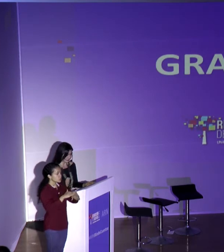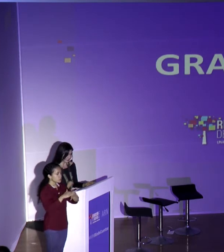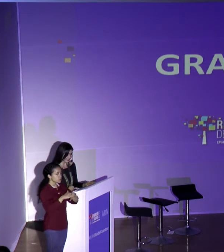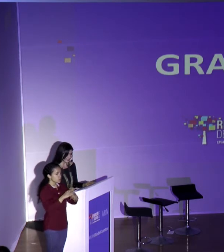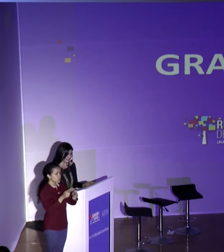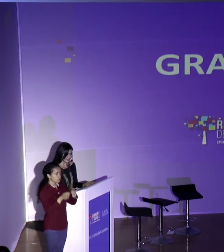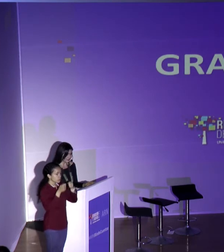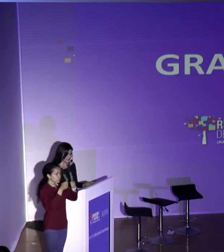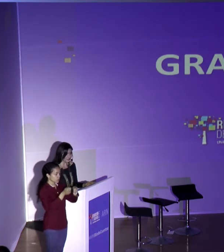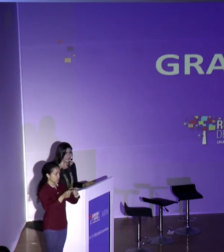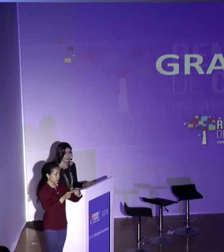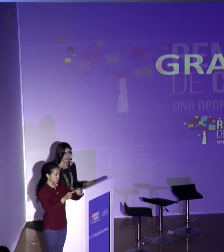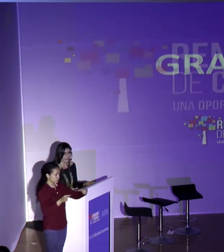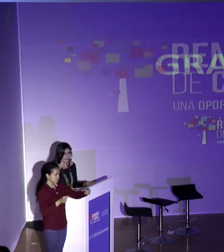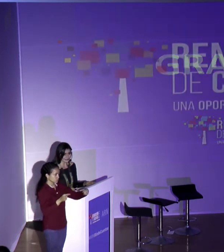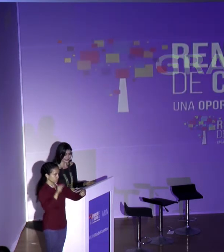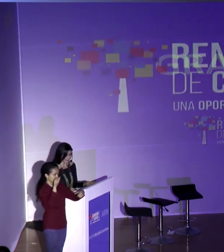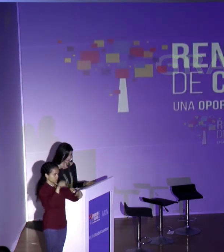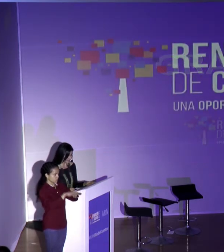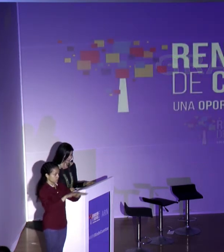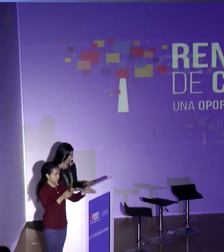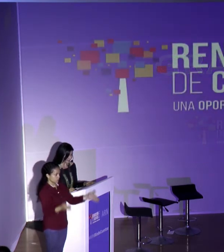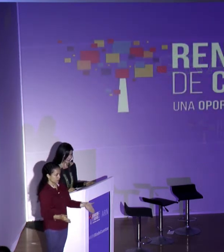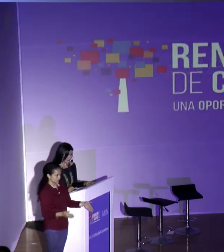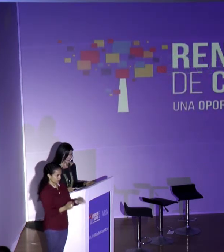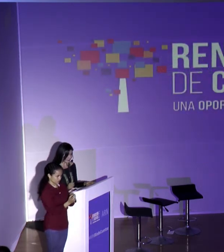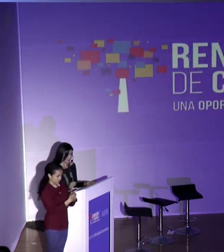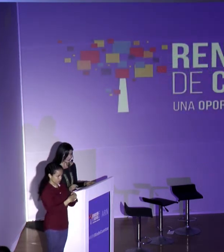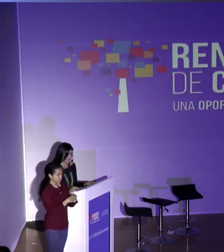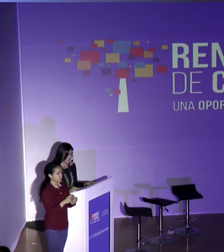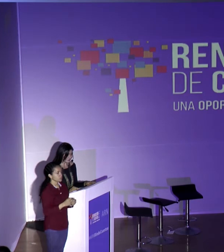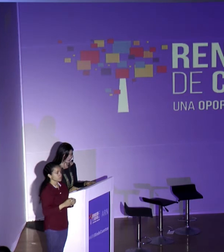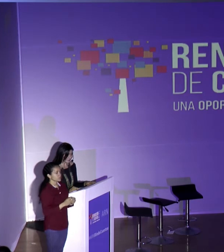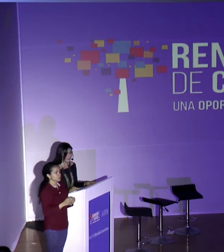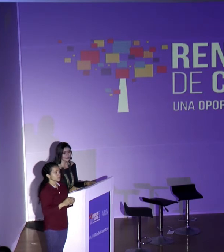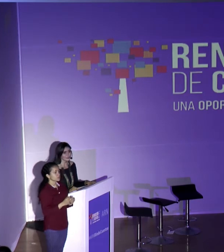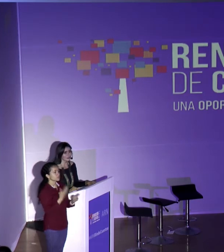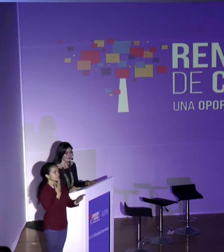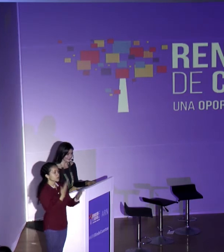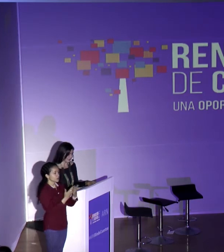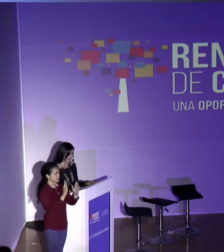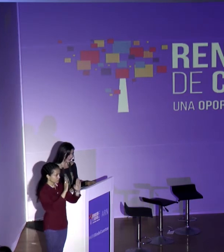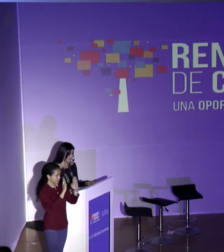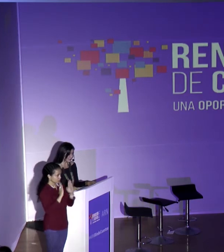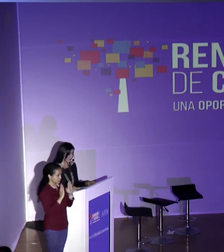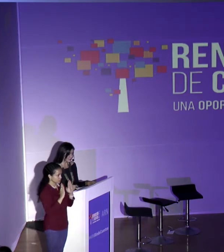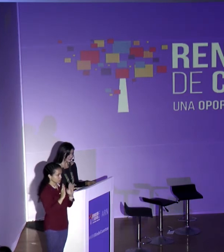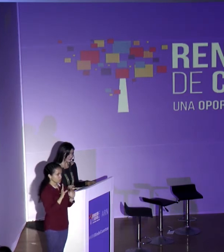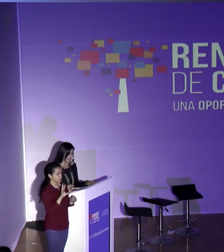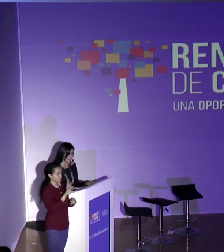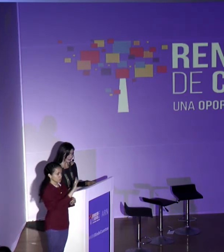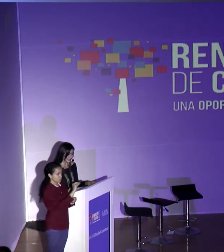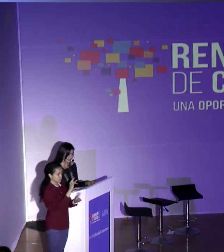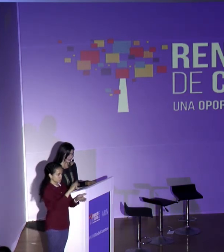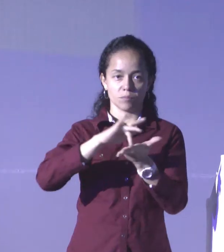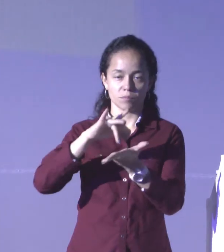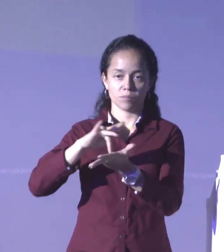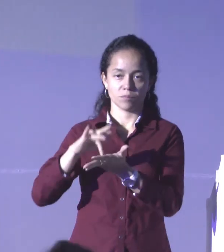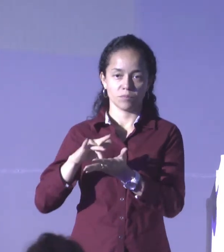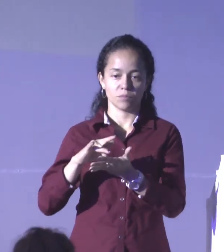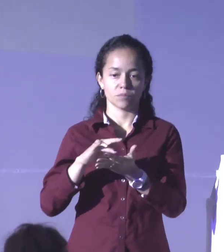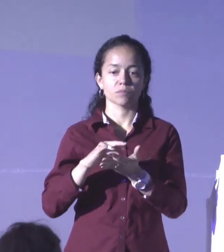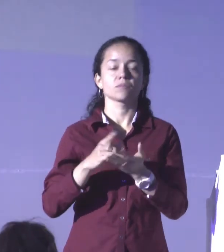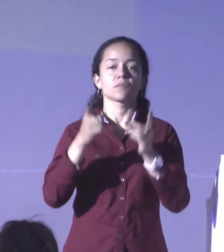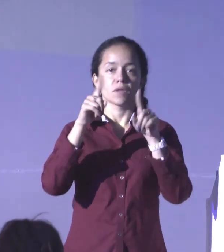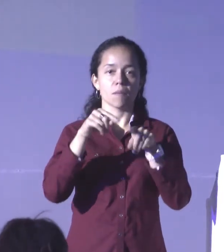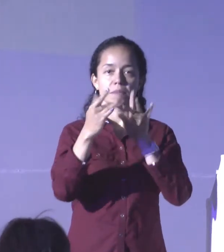la entrega del dispositivo en la mesa del registro. Solo nos resta agradecer por la atención prestada a todos los que nos acompañan hoy y a quienes